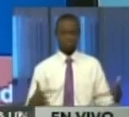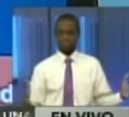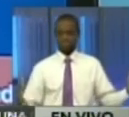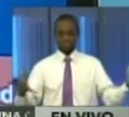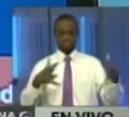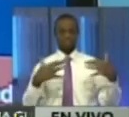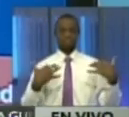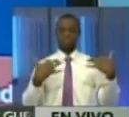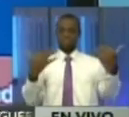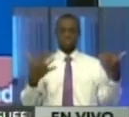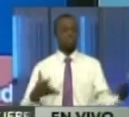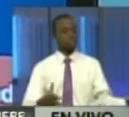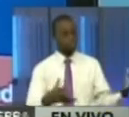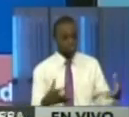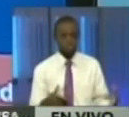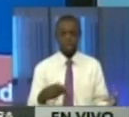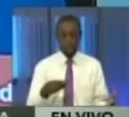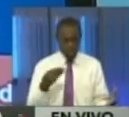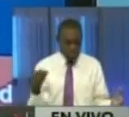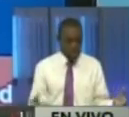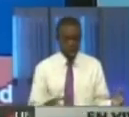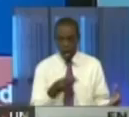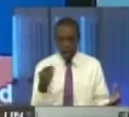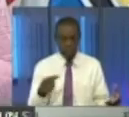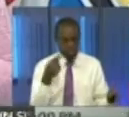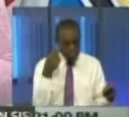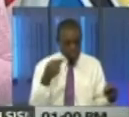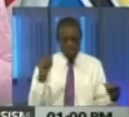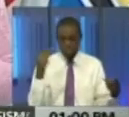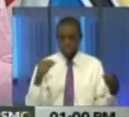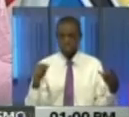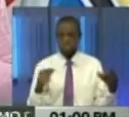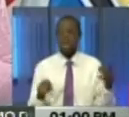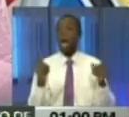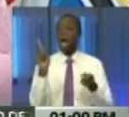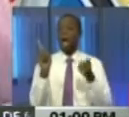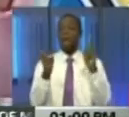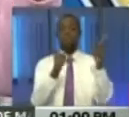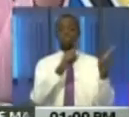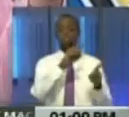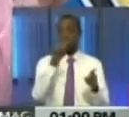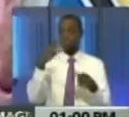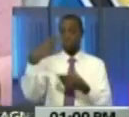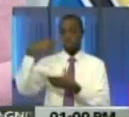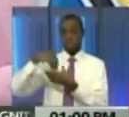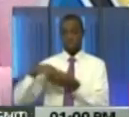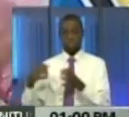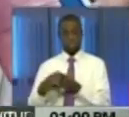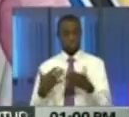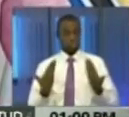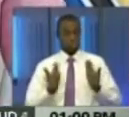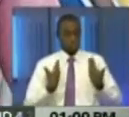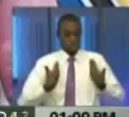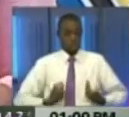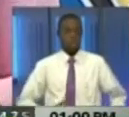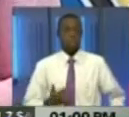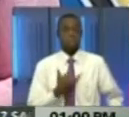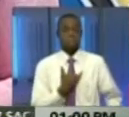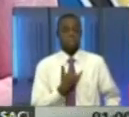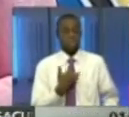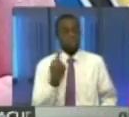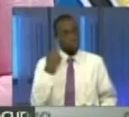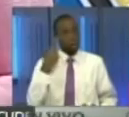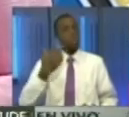donde fueron revisadas algunos de los funcionarios que están ahorita en el Consejo Nacional Electoral, incluyéndome a mí misma, que